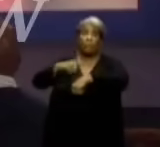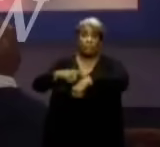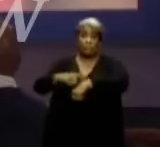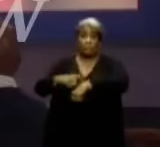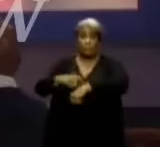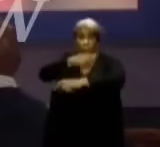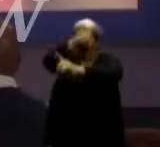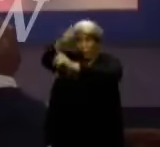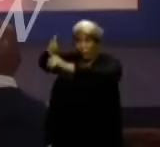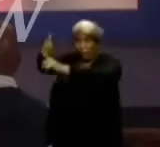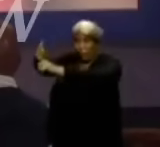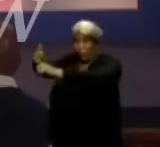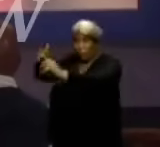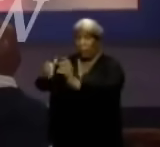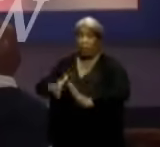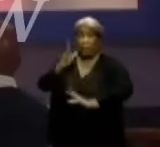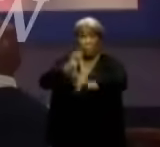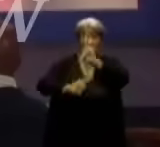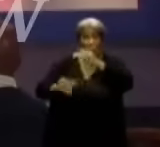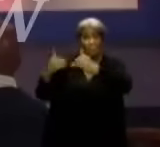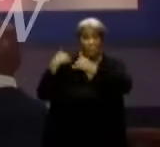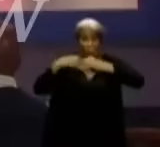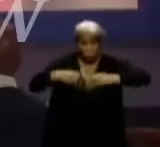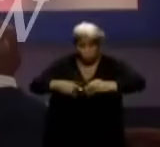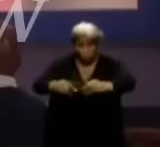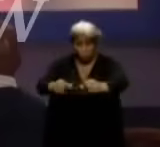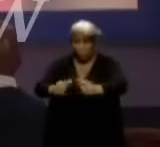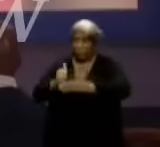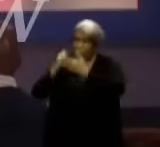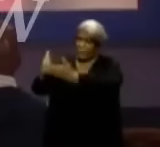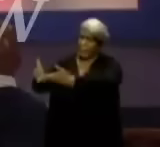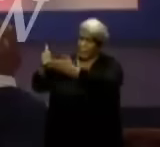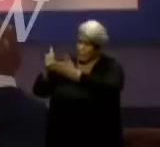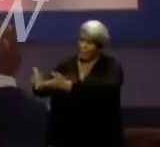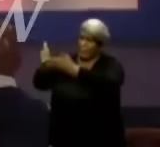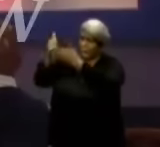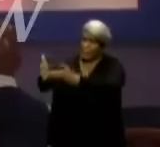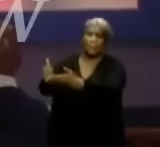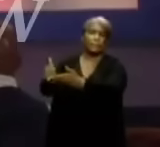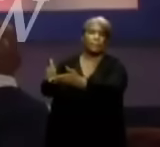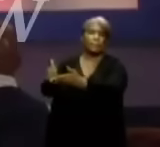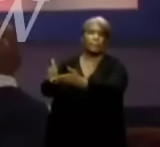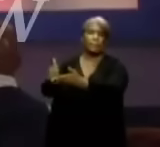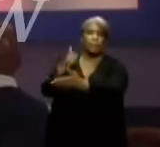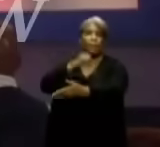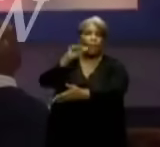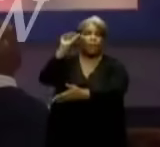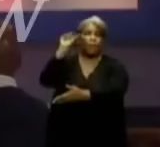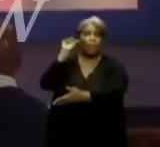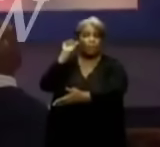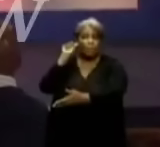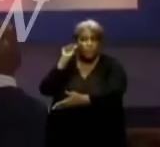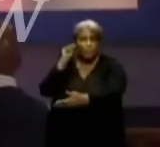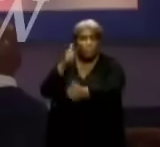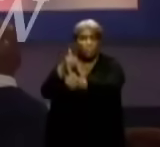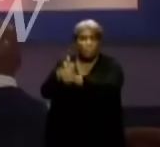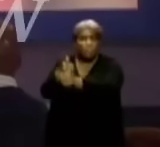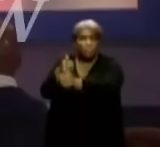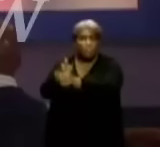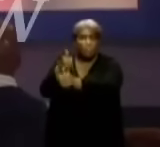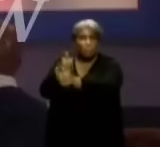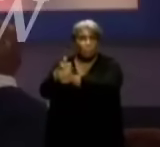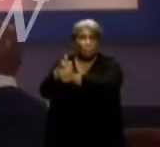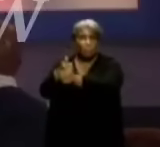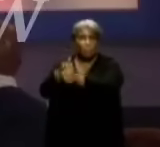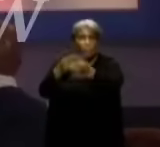productores afectados. Y eso mismo, ayer, estábamos calculando con el ministro